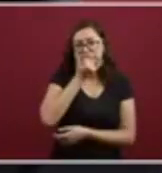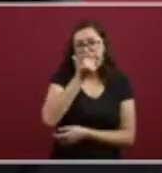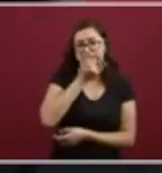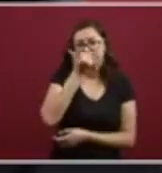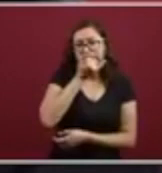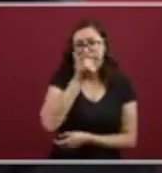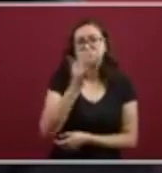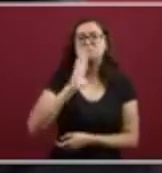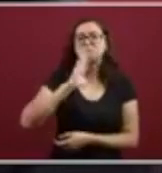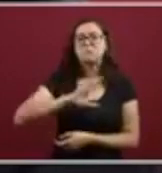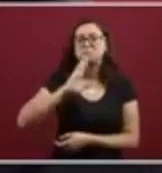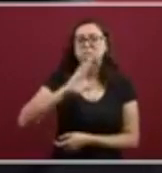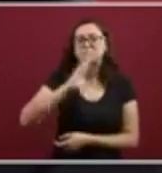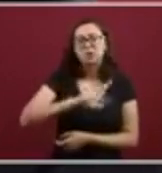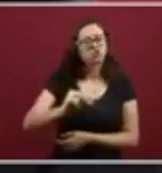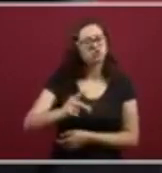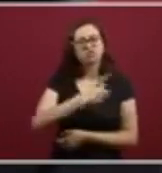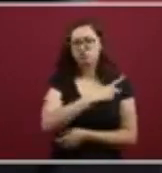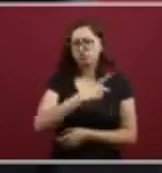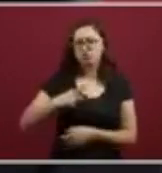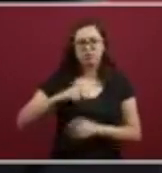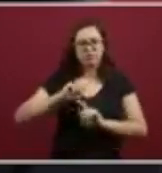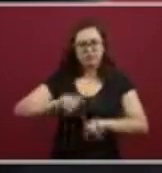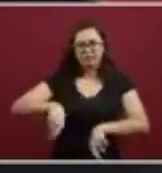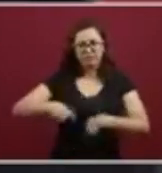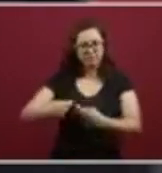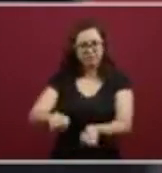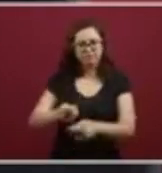de ocupar ese cargo.